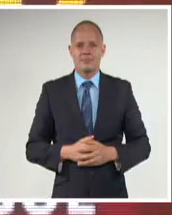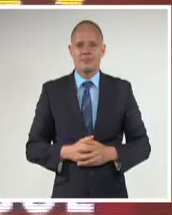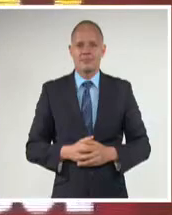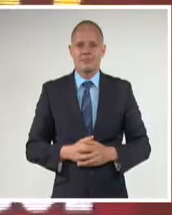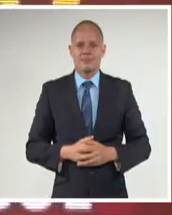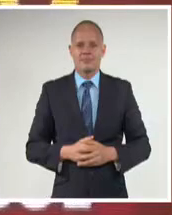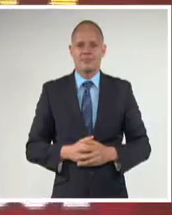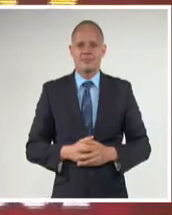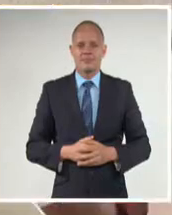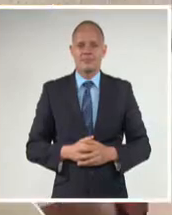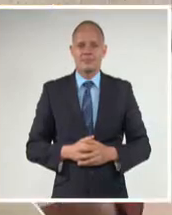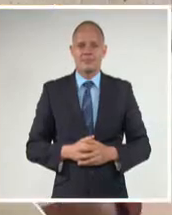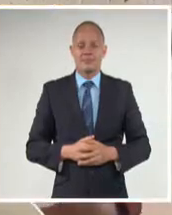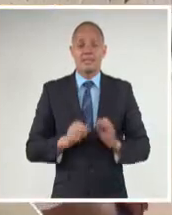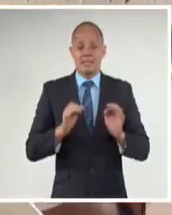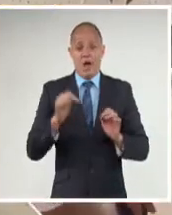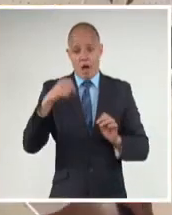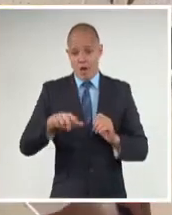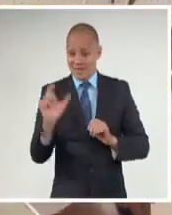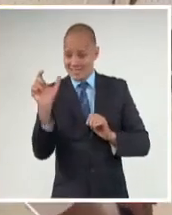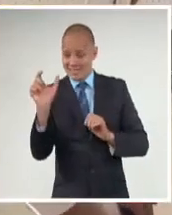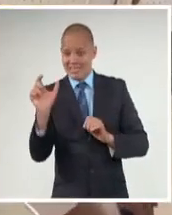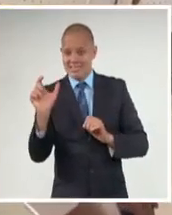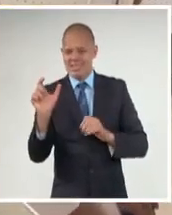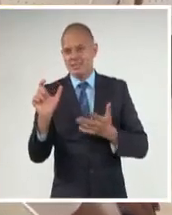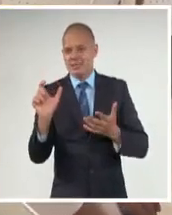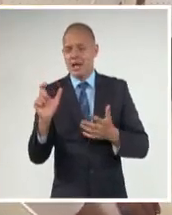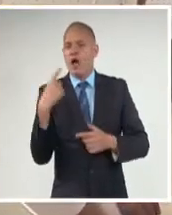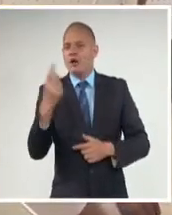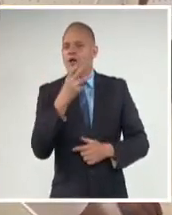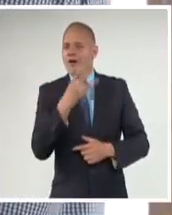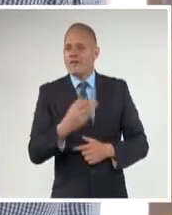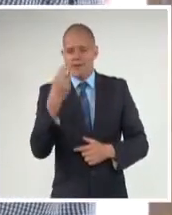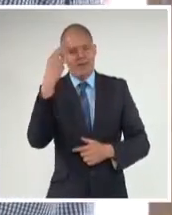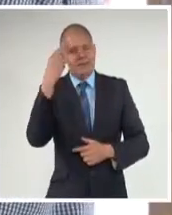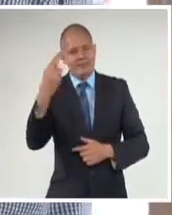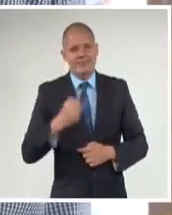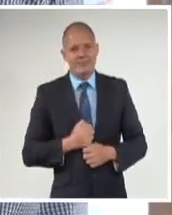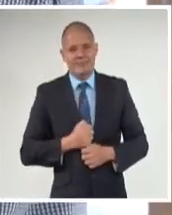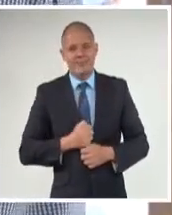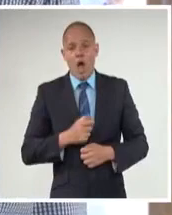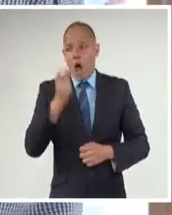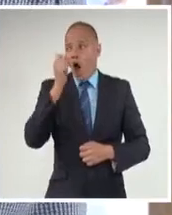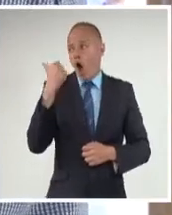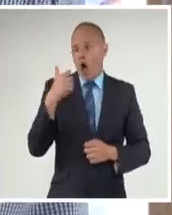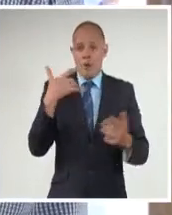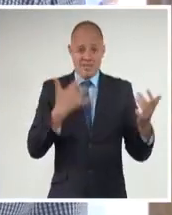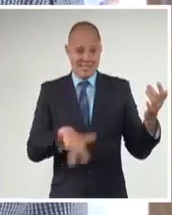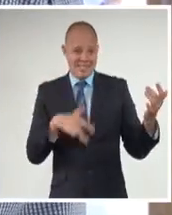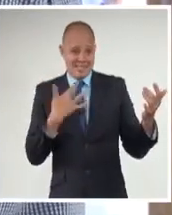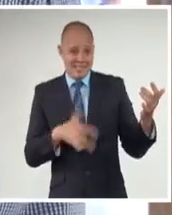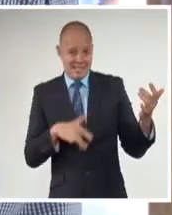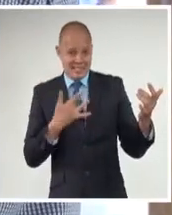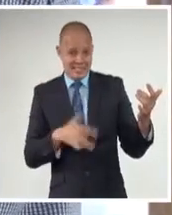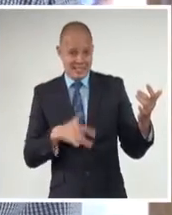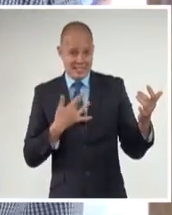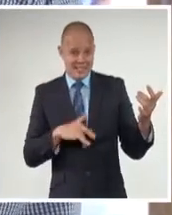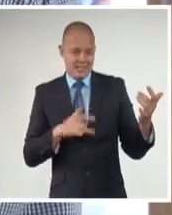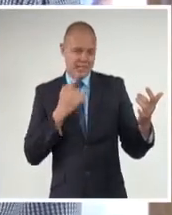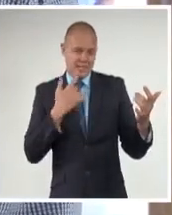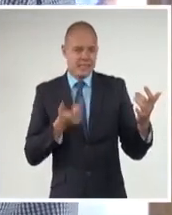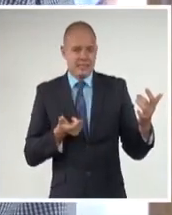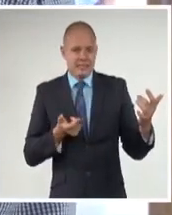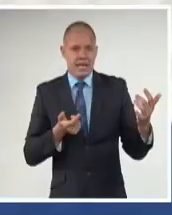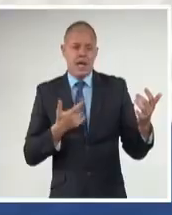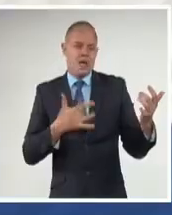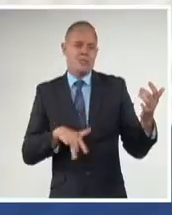Y en este día de homenaje a Fidel llegaron los versos de Martí en la voz de Eduardo Sosa. Yo te quiero ver,